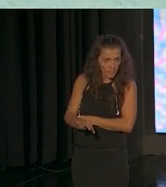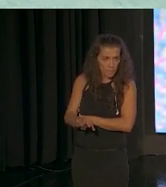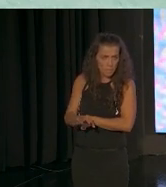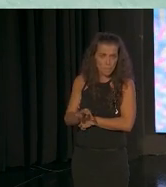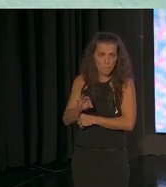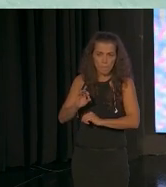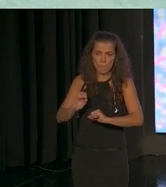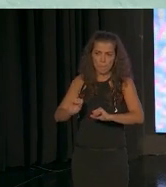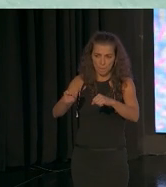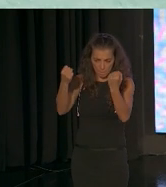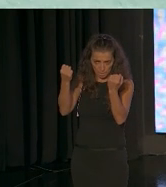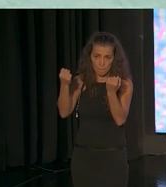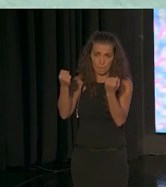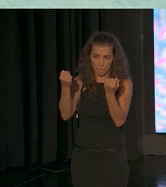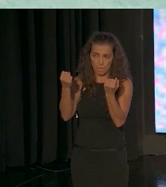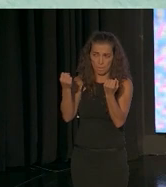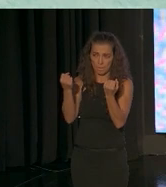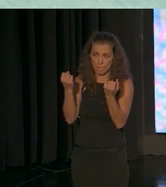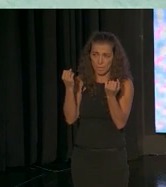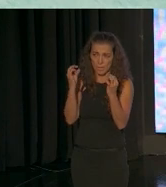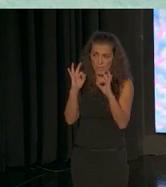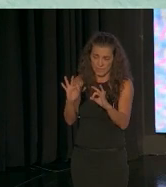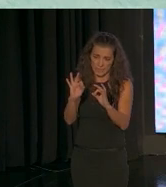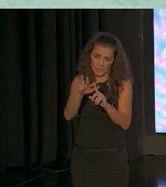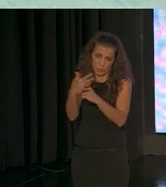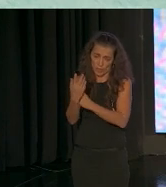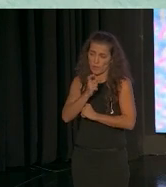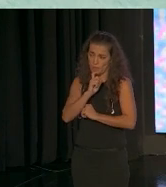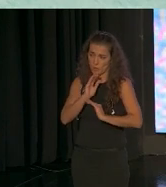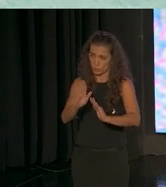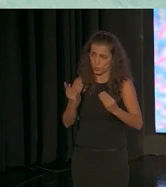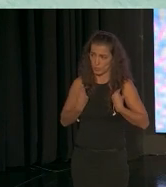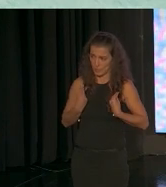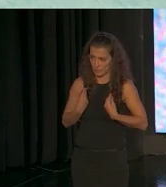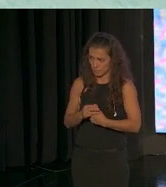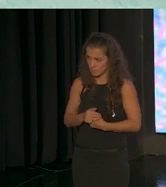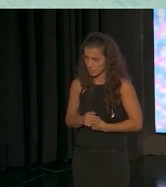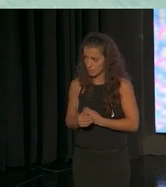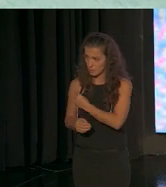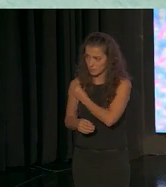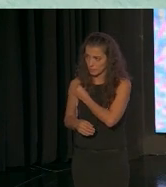abordar las dificultades de sus vidas cotidianas.